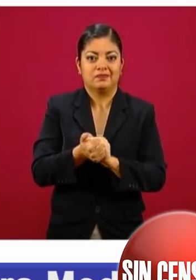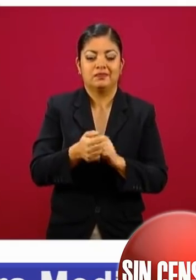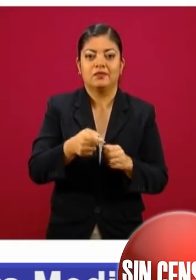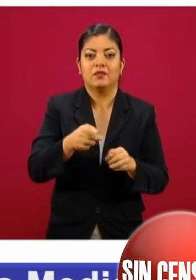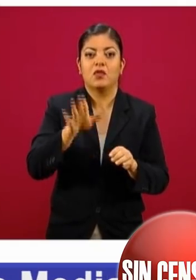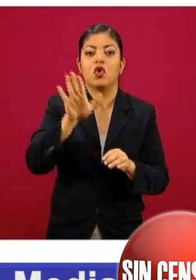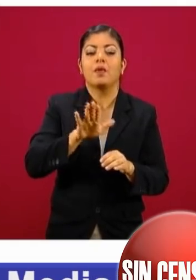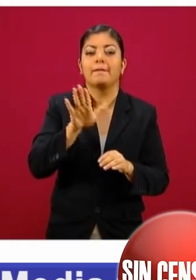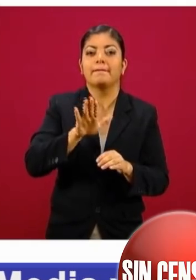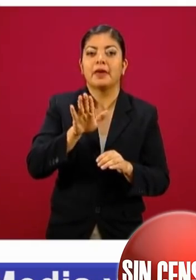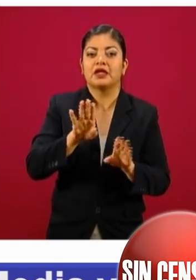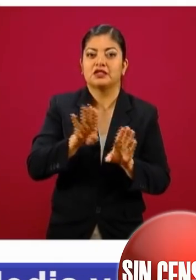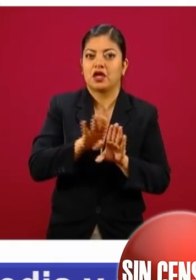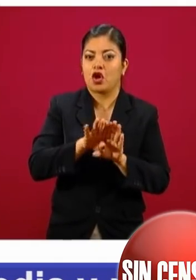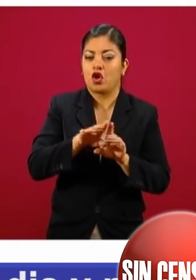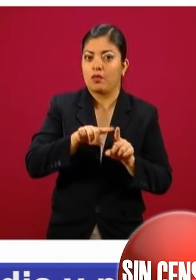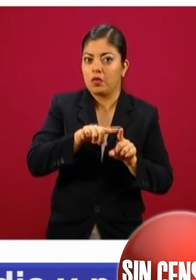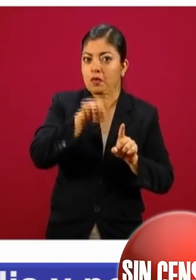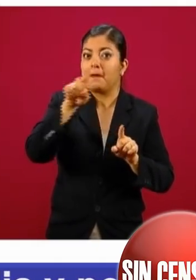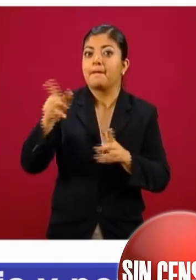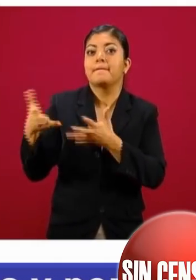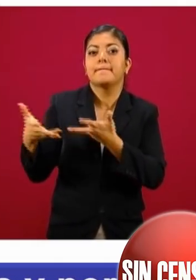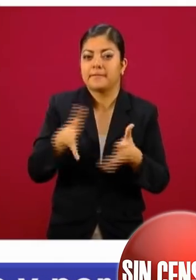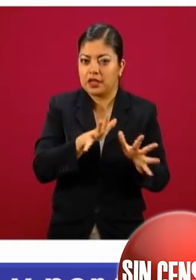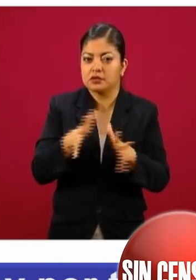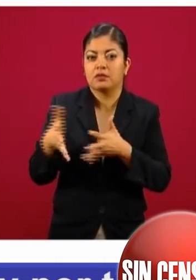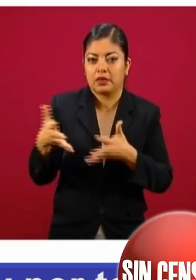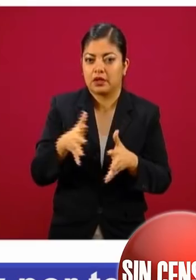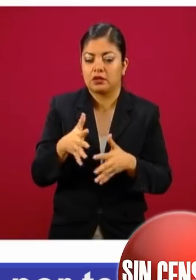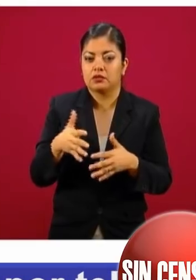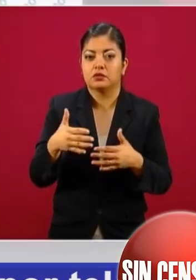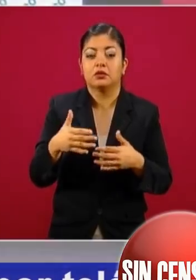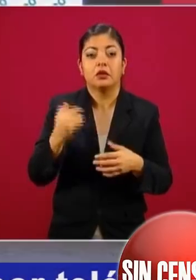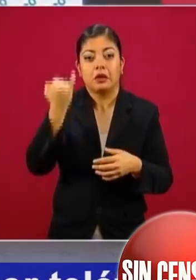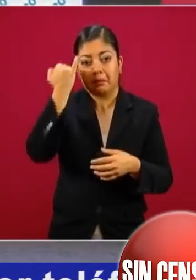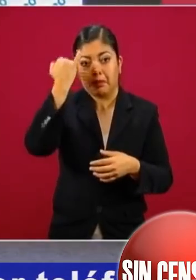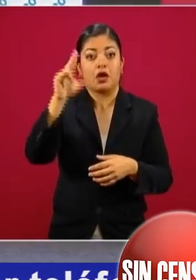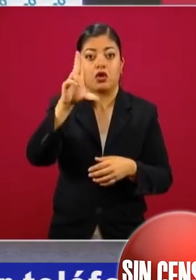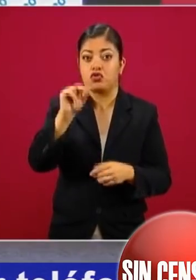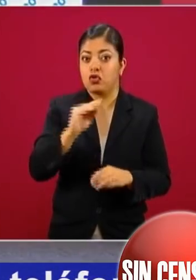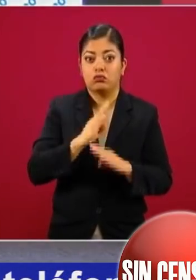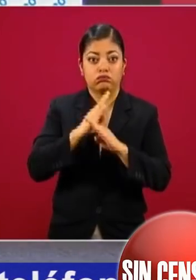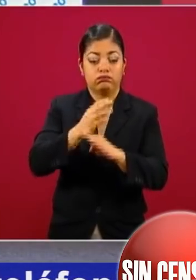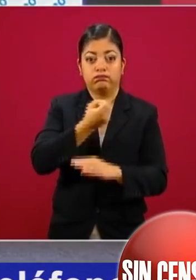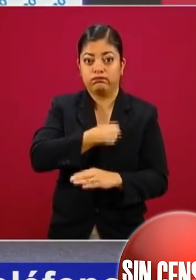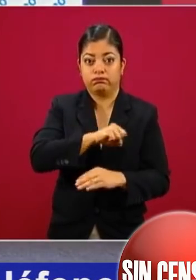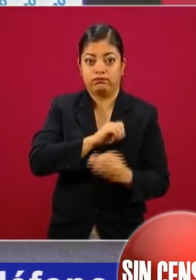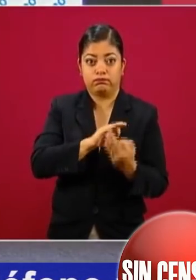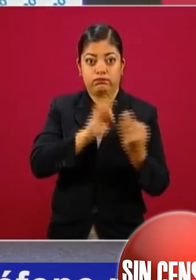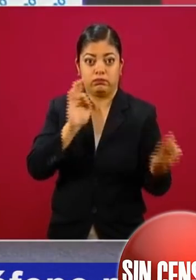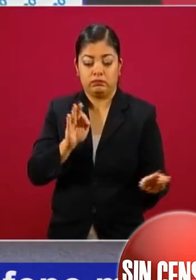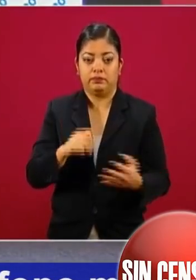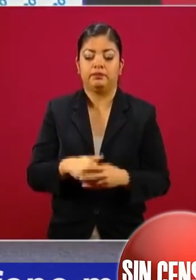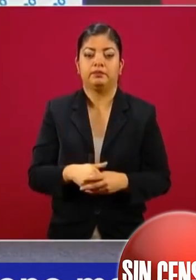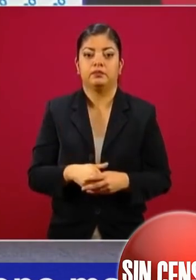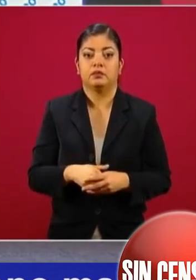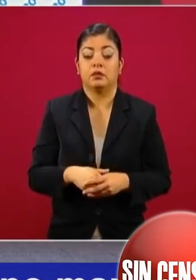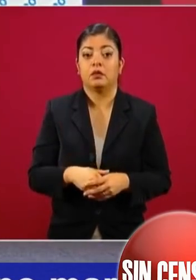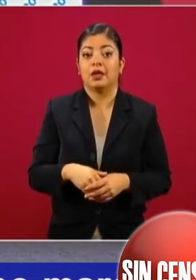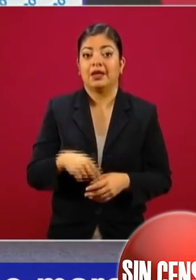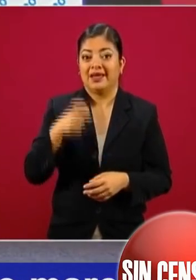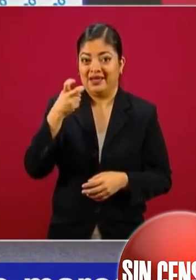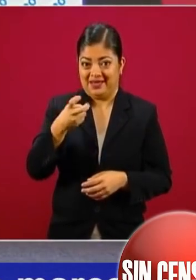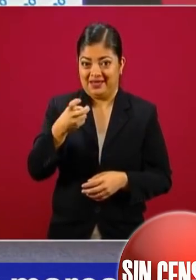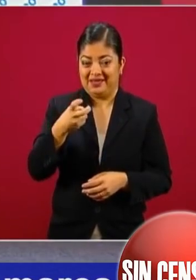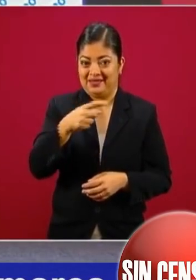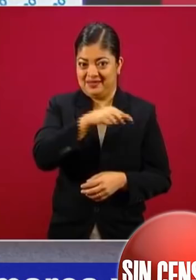una predicción creíble de lo que hubiera pasado. Como un dato interesante, estas especialistas